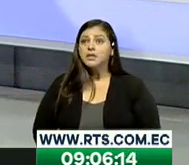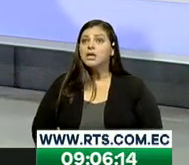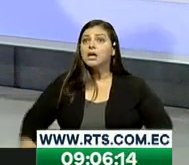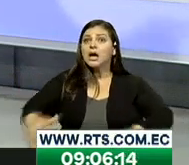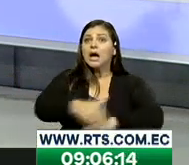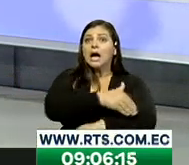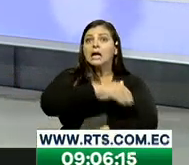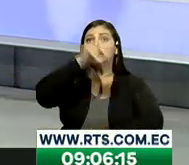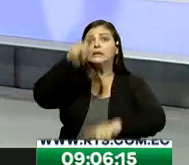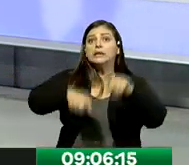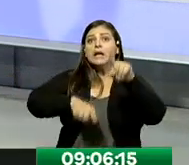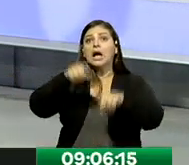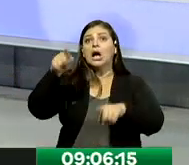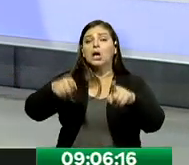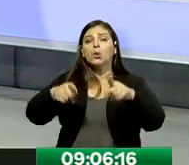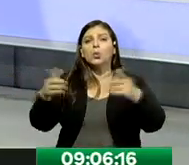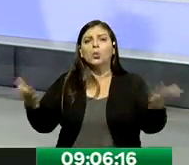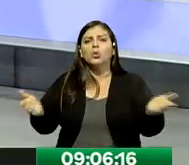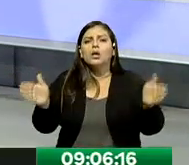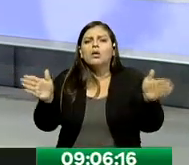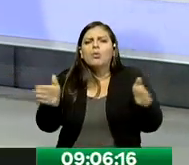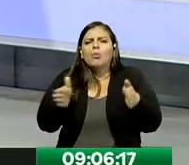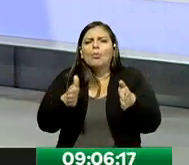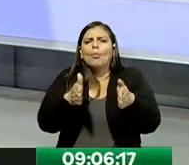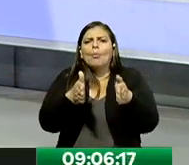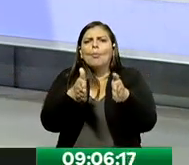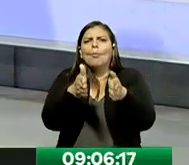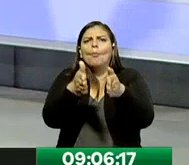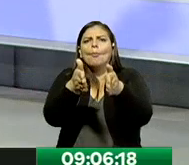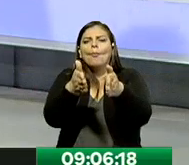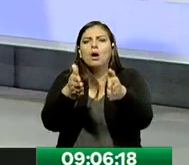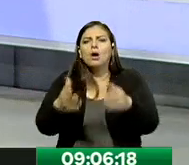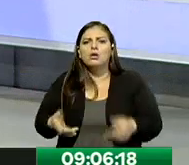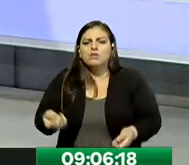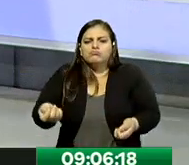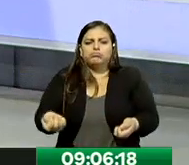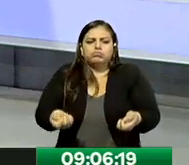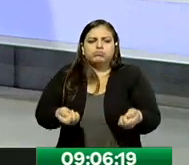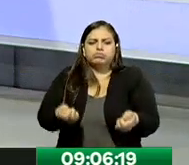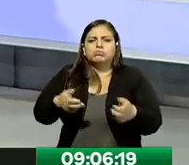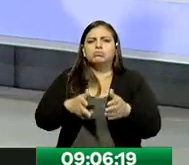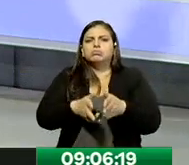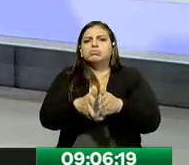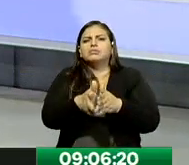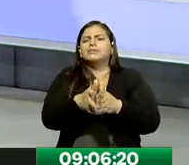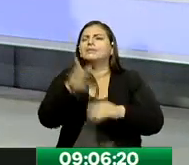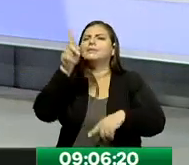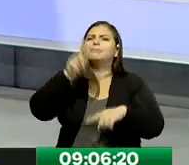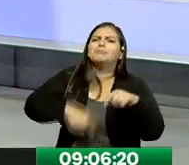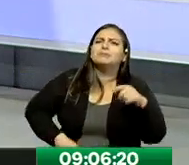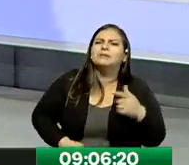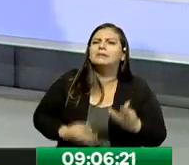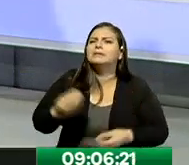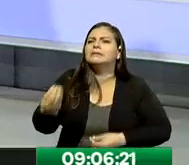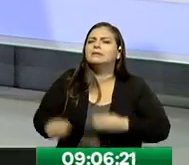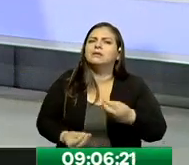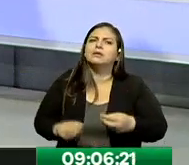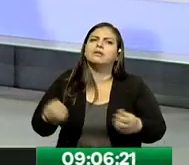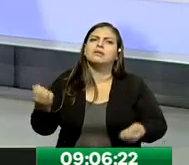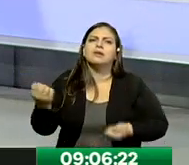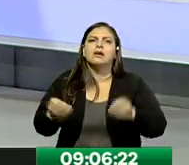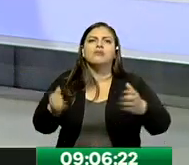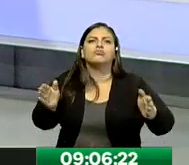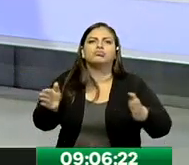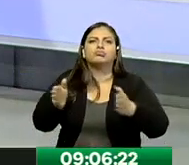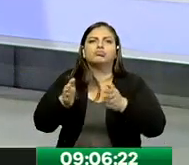sé cuántos carros tendrá Puerto Limpio, 20, 15, 10, de los pequeños, porque hay sectores en Guayaquil, como el que usted está, que no entran a las